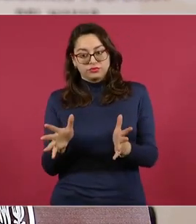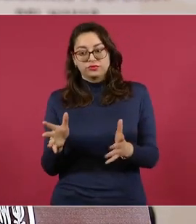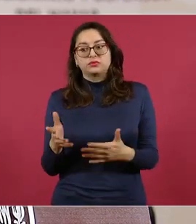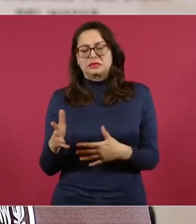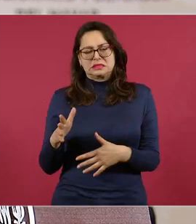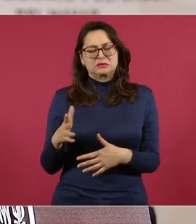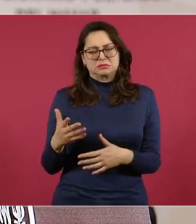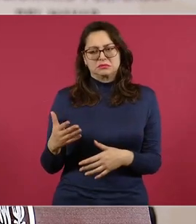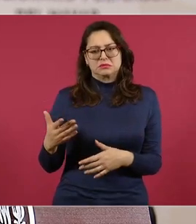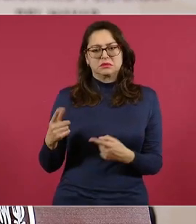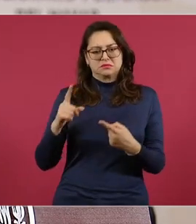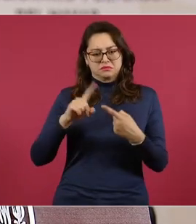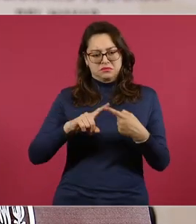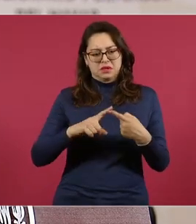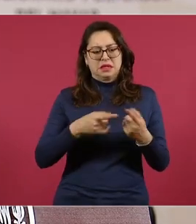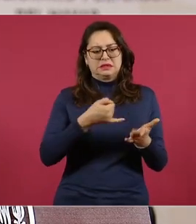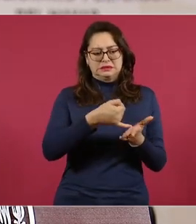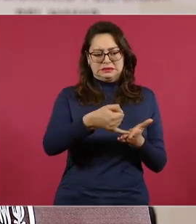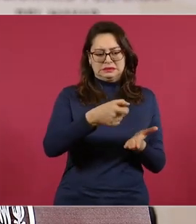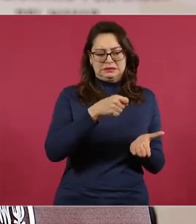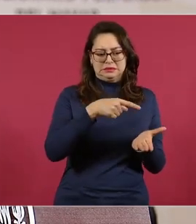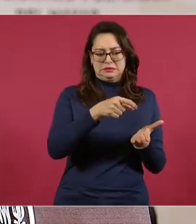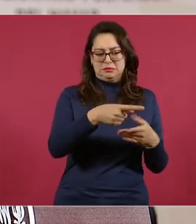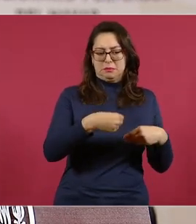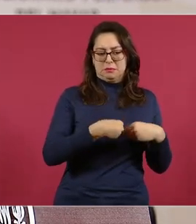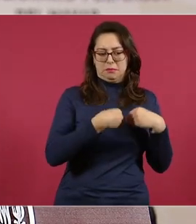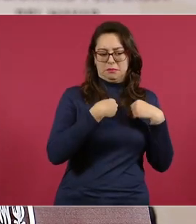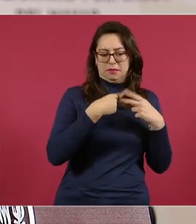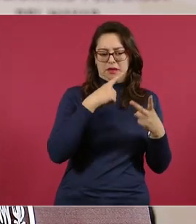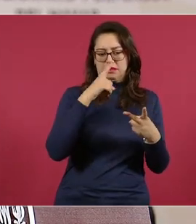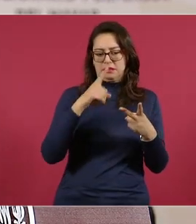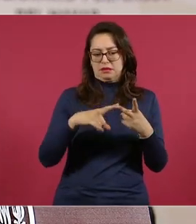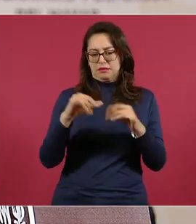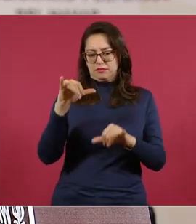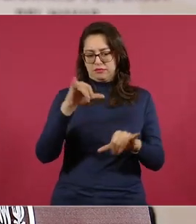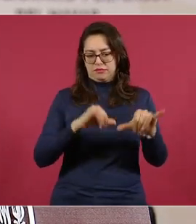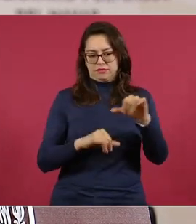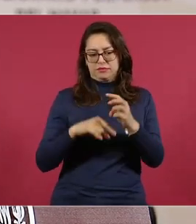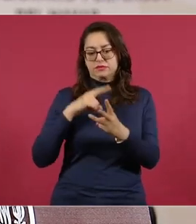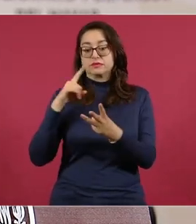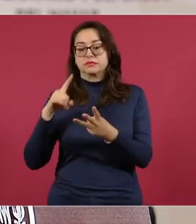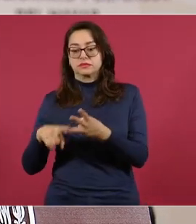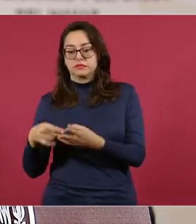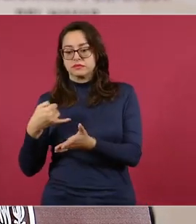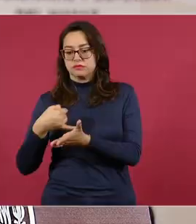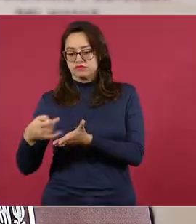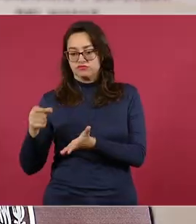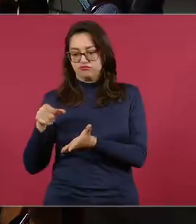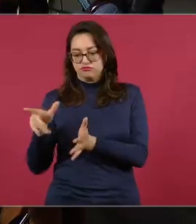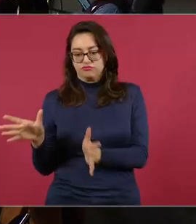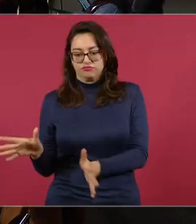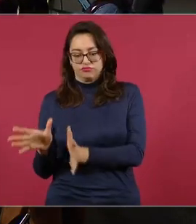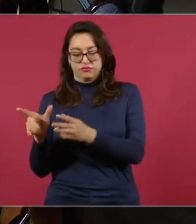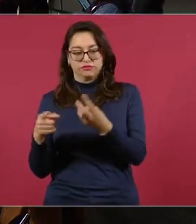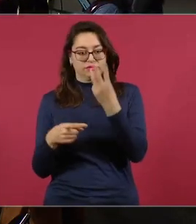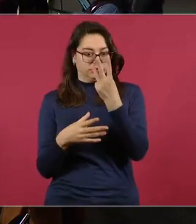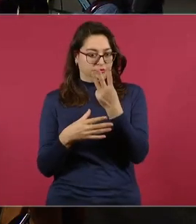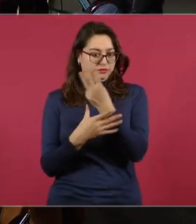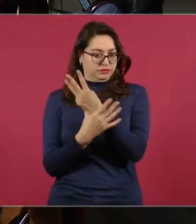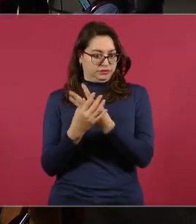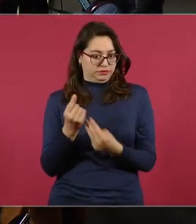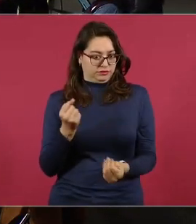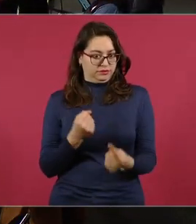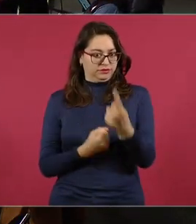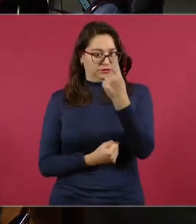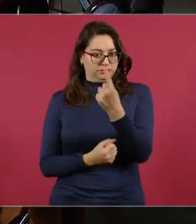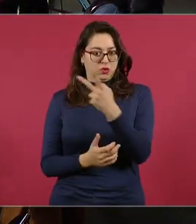Vida, Fertilizantes para el Bienestar, Precios de Garantía, de la Estrategia de Autosuficiencia Alimentaria del